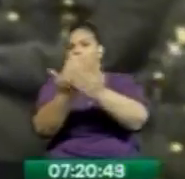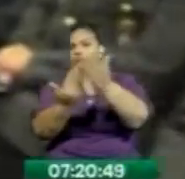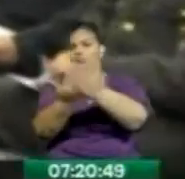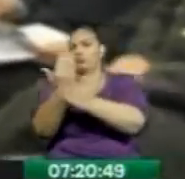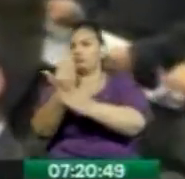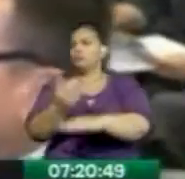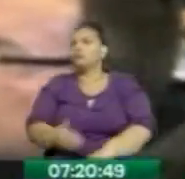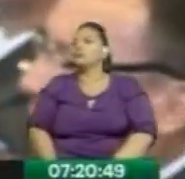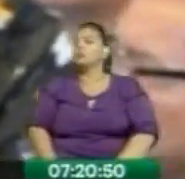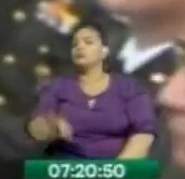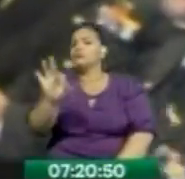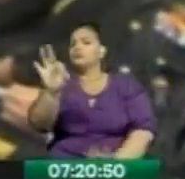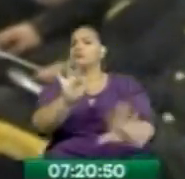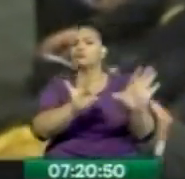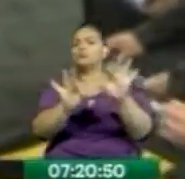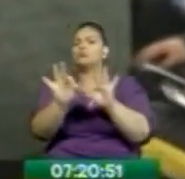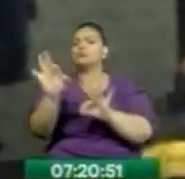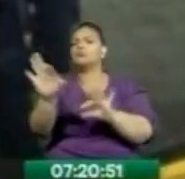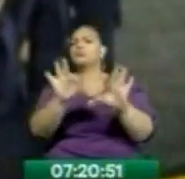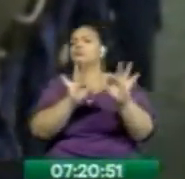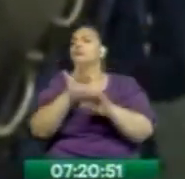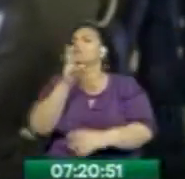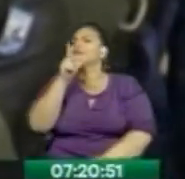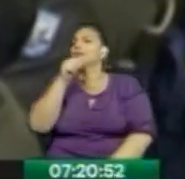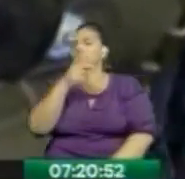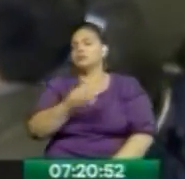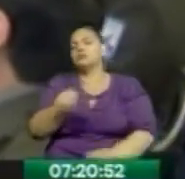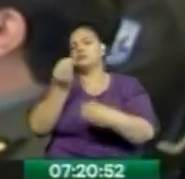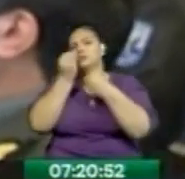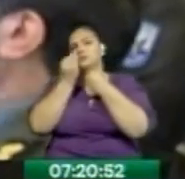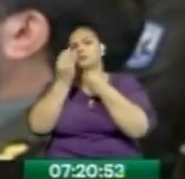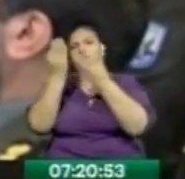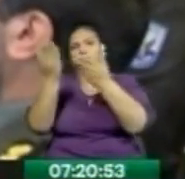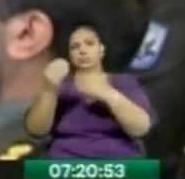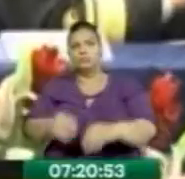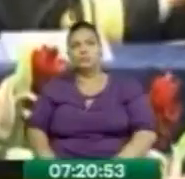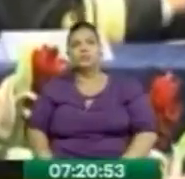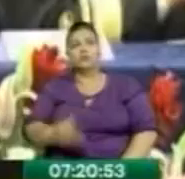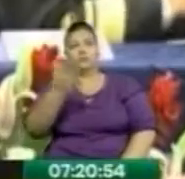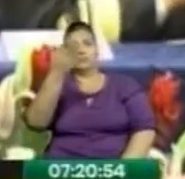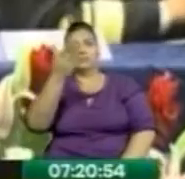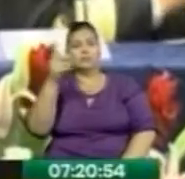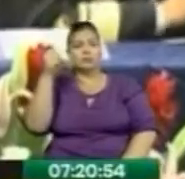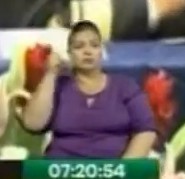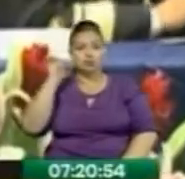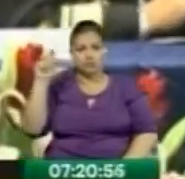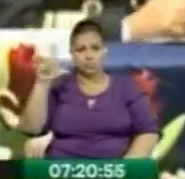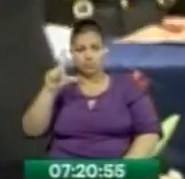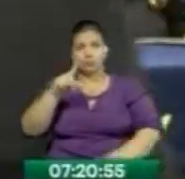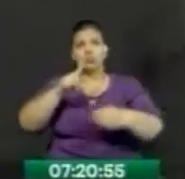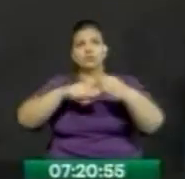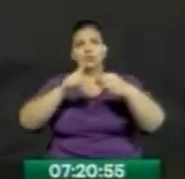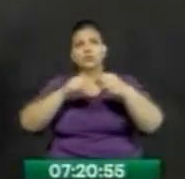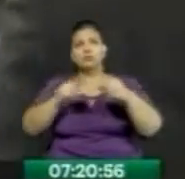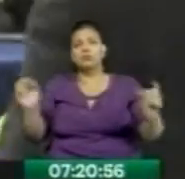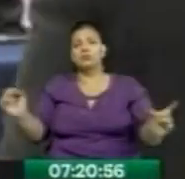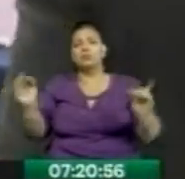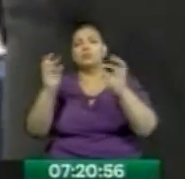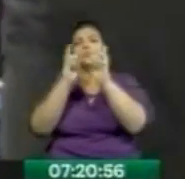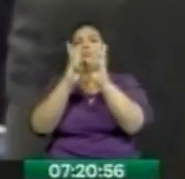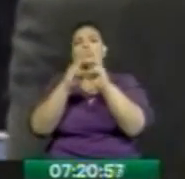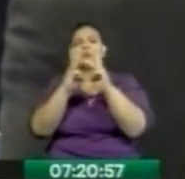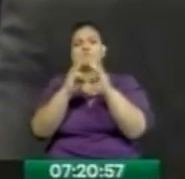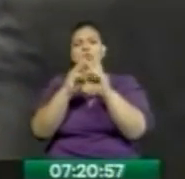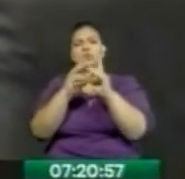Este lunes 19 de noviembre se desarrolló en Quito el Seminario Internacional para la Actualización de la Política de Defensa o